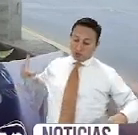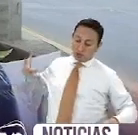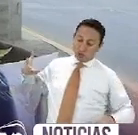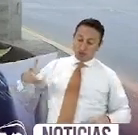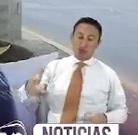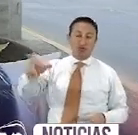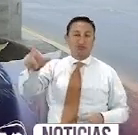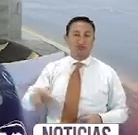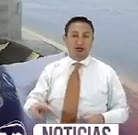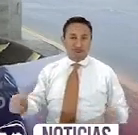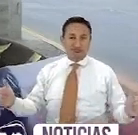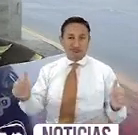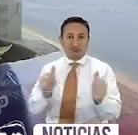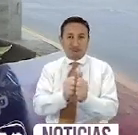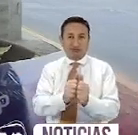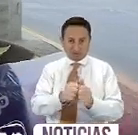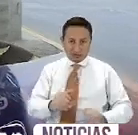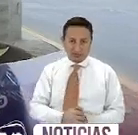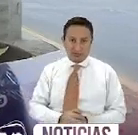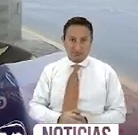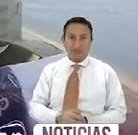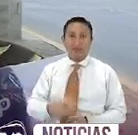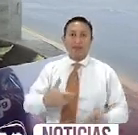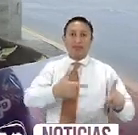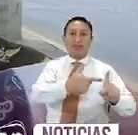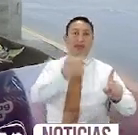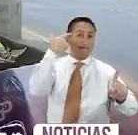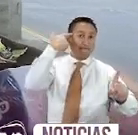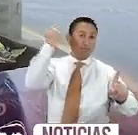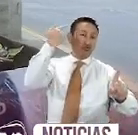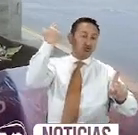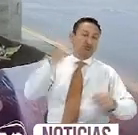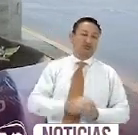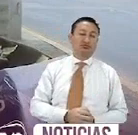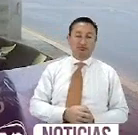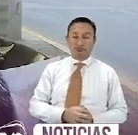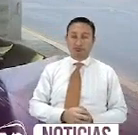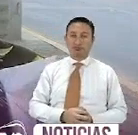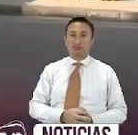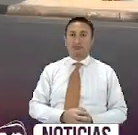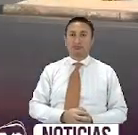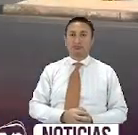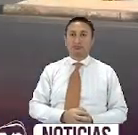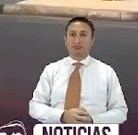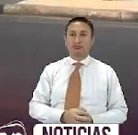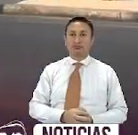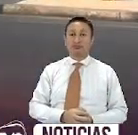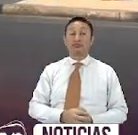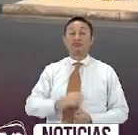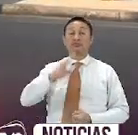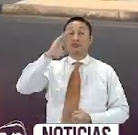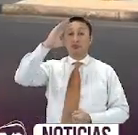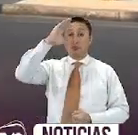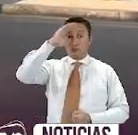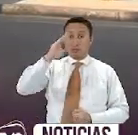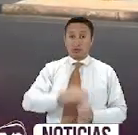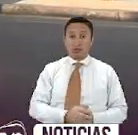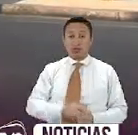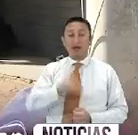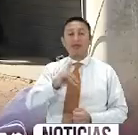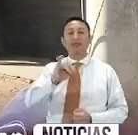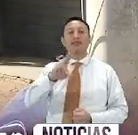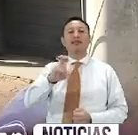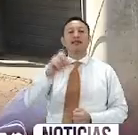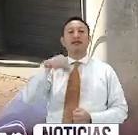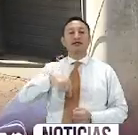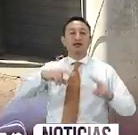otra persona, realiza varias detonaciones de arma de fuego en contra de su humanidad. Agentes de criminalística de Nasek y Fiscalía llegaron a